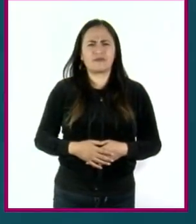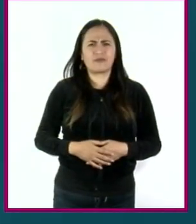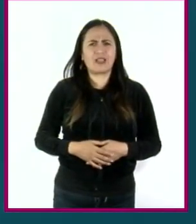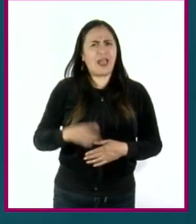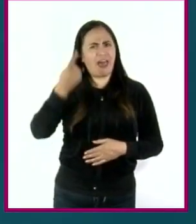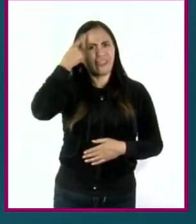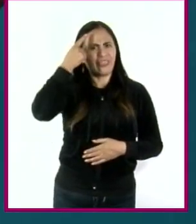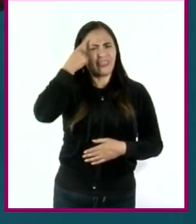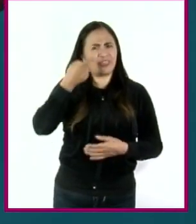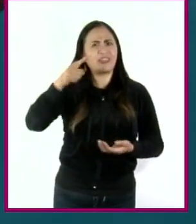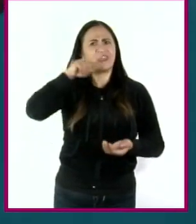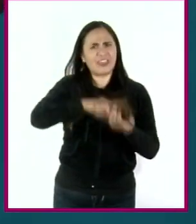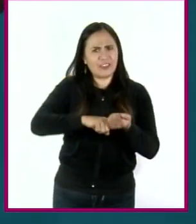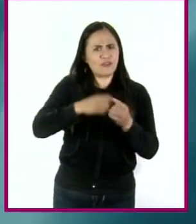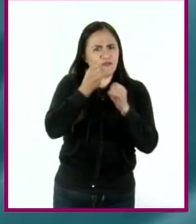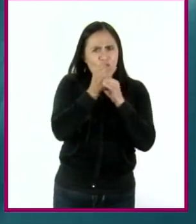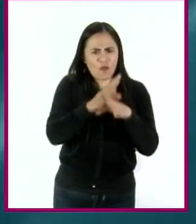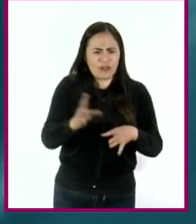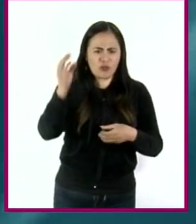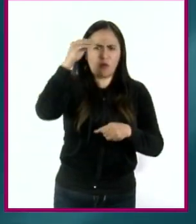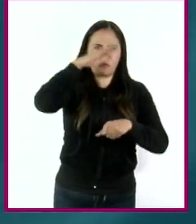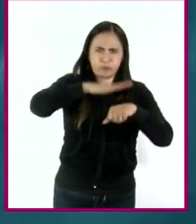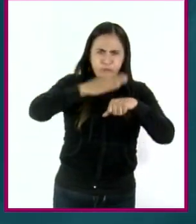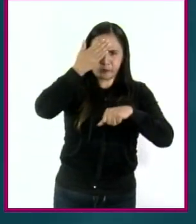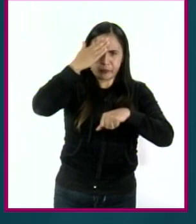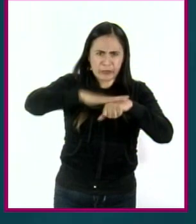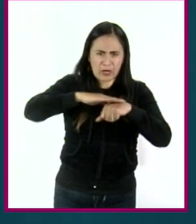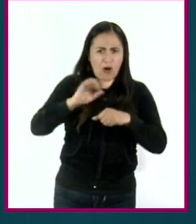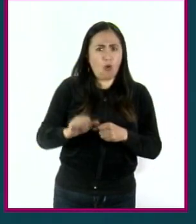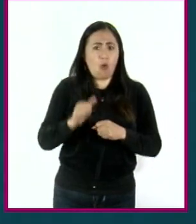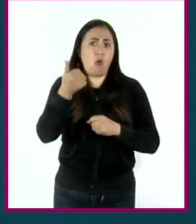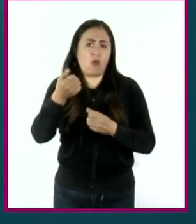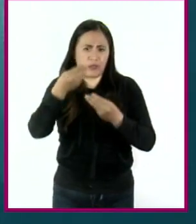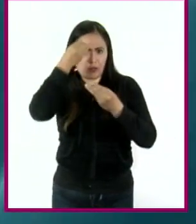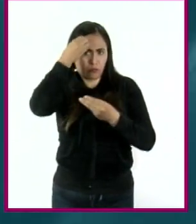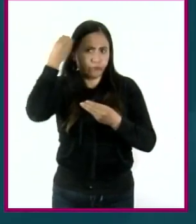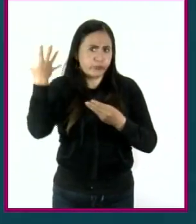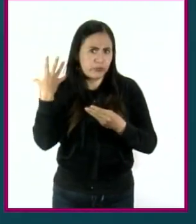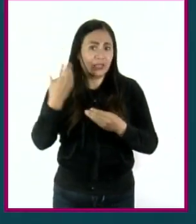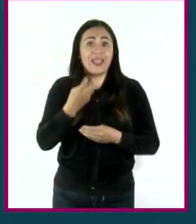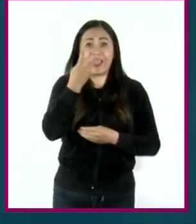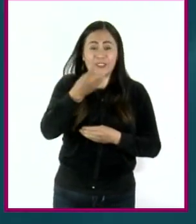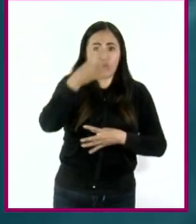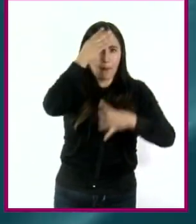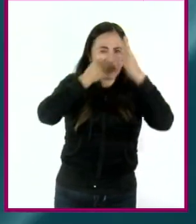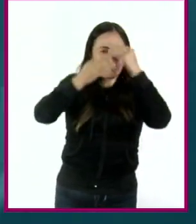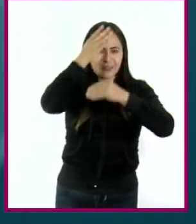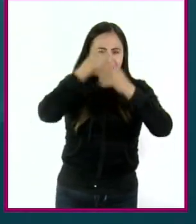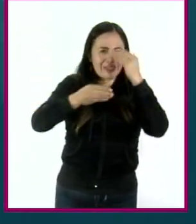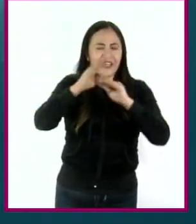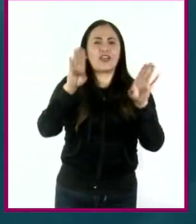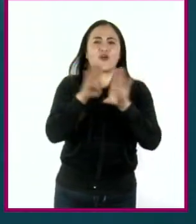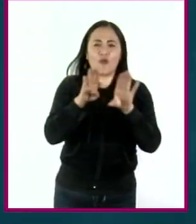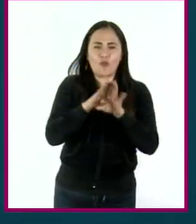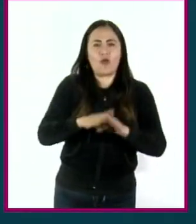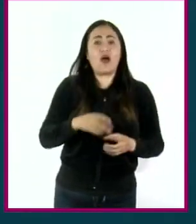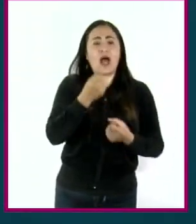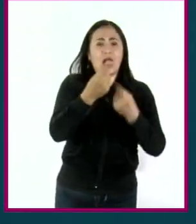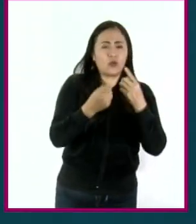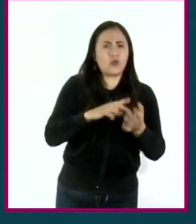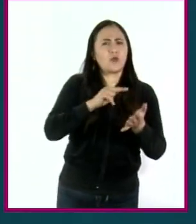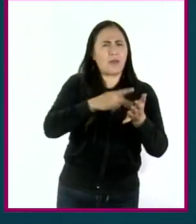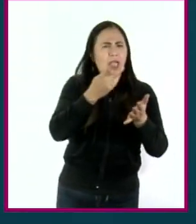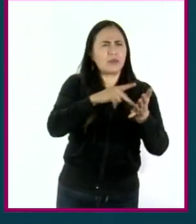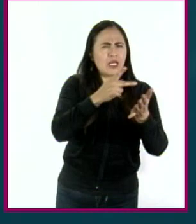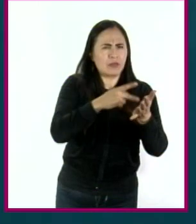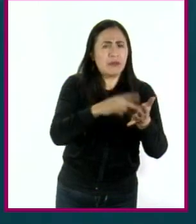nuestra cabeza y por qué algunas otras se nos olvidan? Eso tiene que ver con la forma en la que procesas el aprendizaje, Memo. Hay quienes aprenden repitiendo en voz